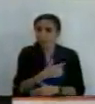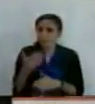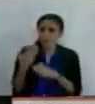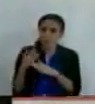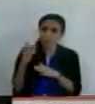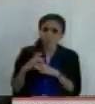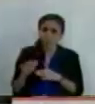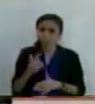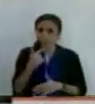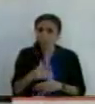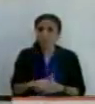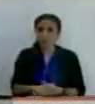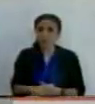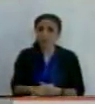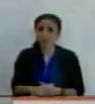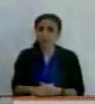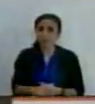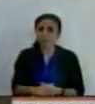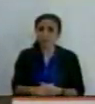Me resbala lo que digan.